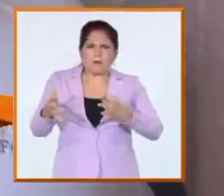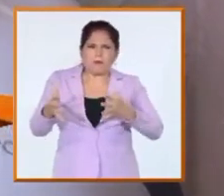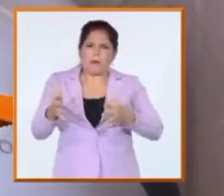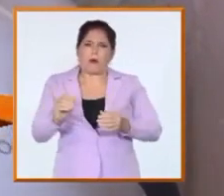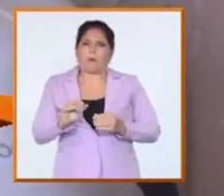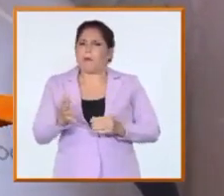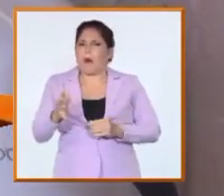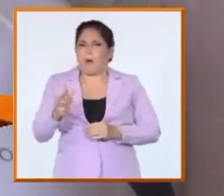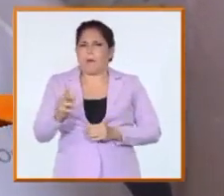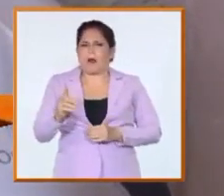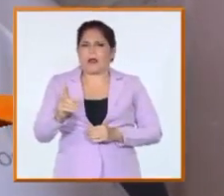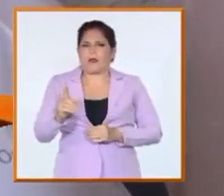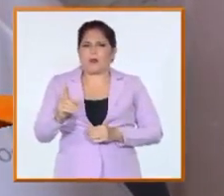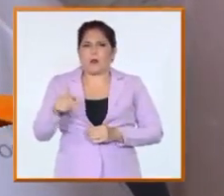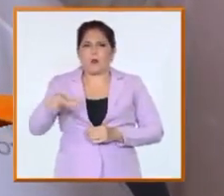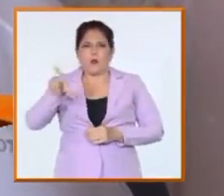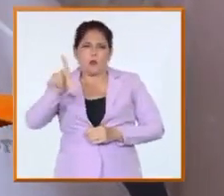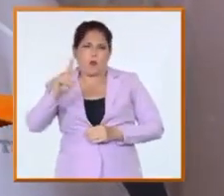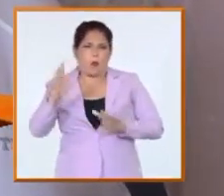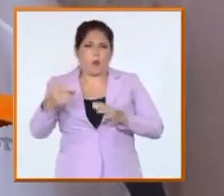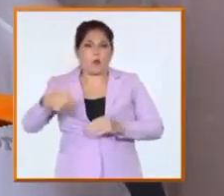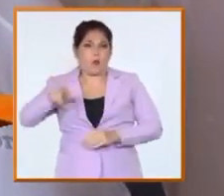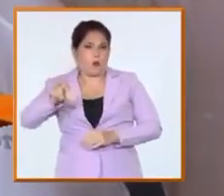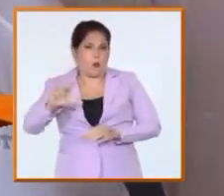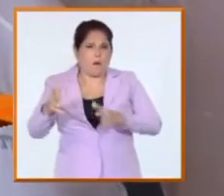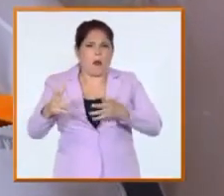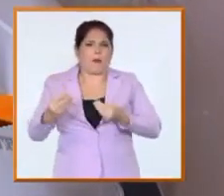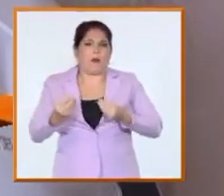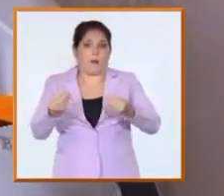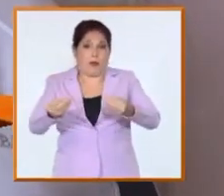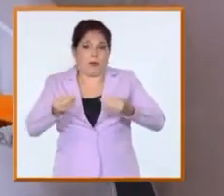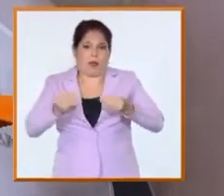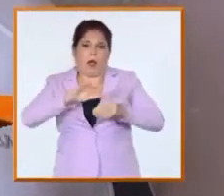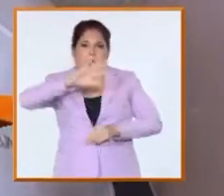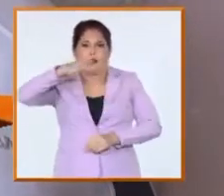por los primeros días de julio y aproximadamente y